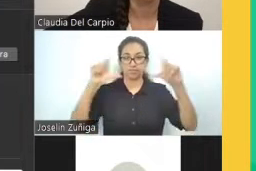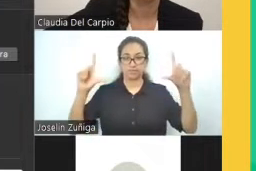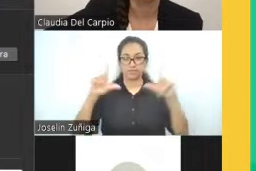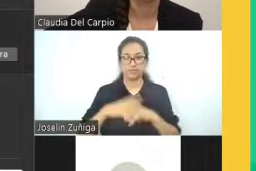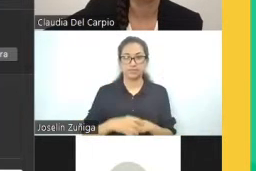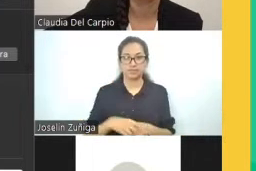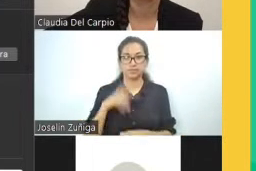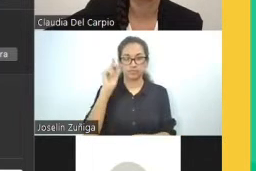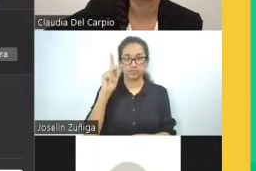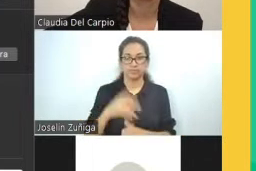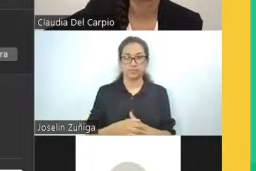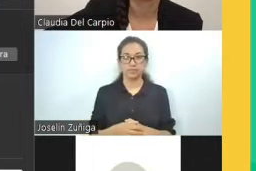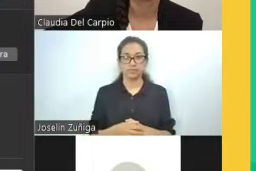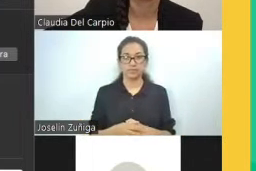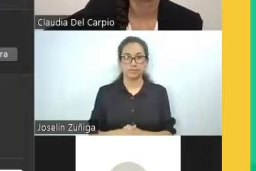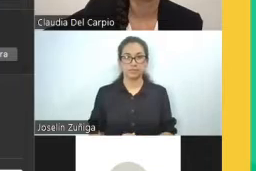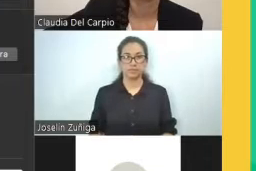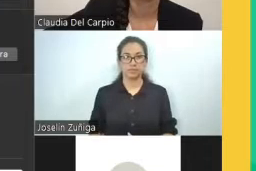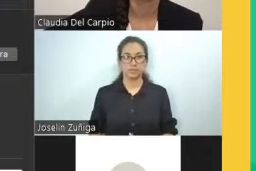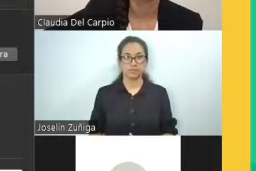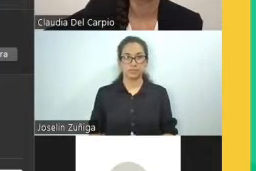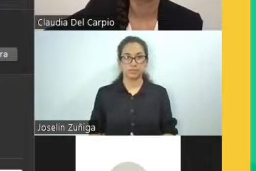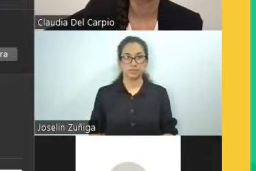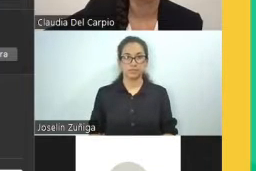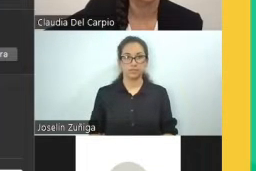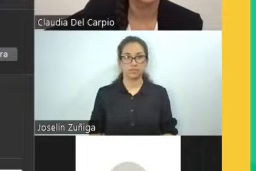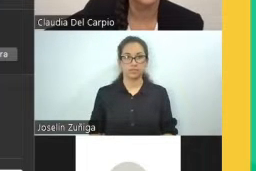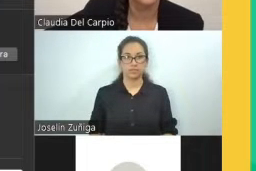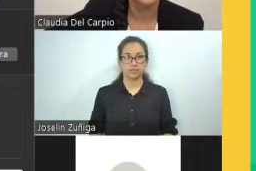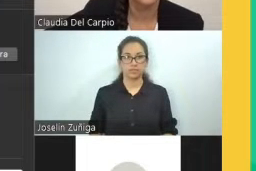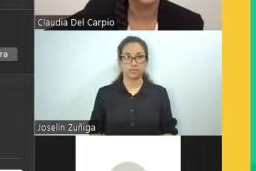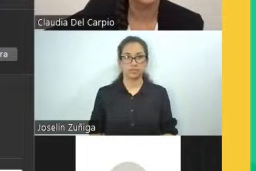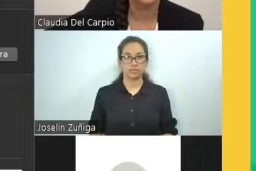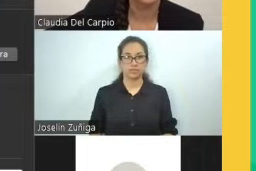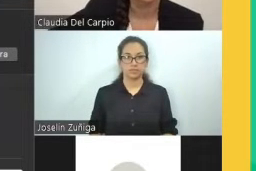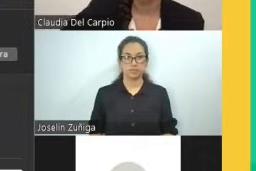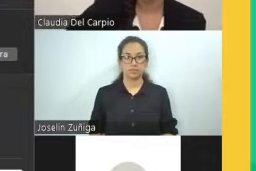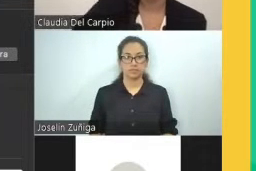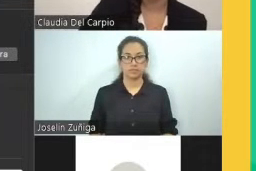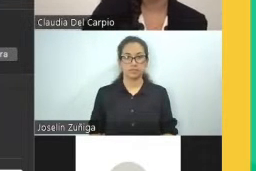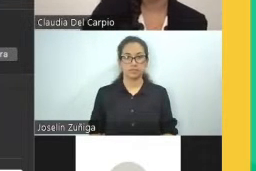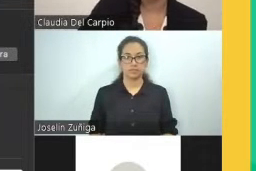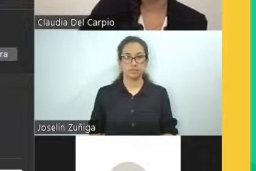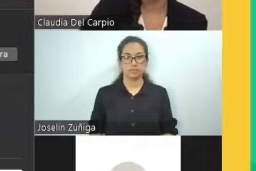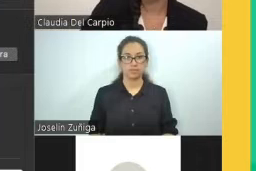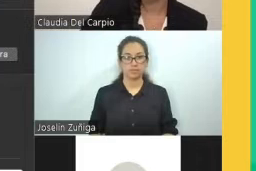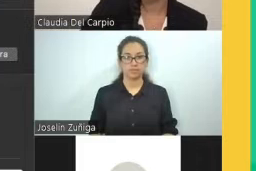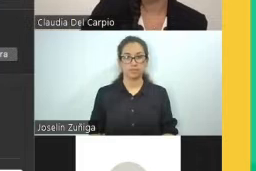ok. en la parte de arriba para que se reproduzca, quizás y se agrande la imagen, sería genial. Sí,